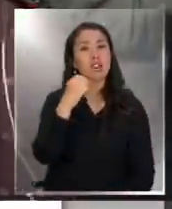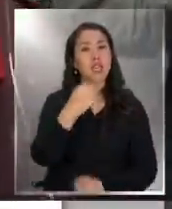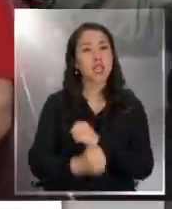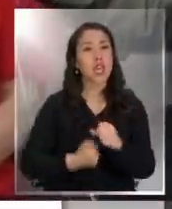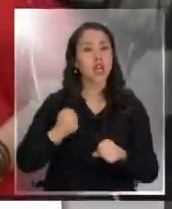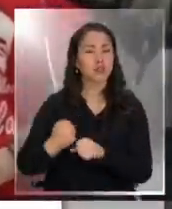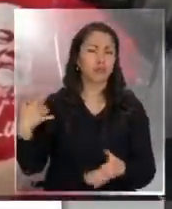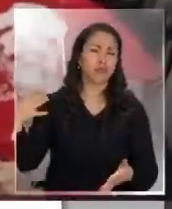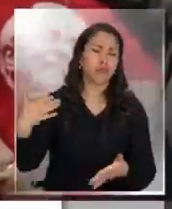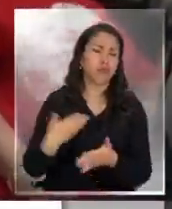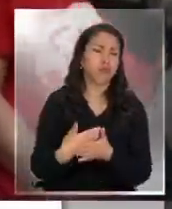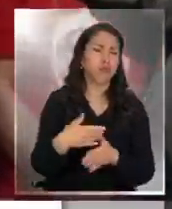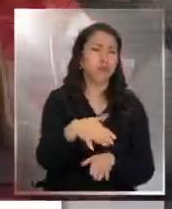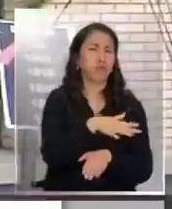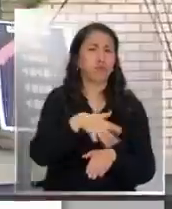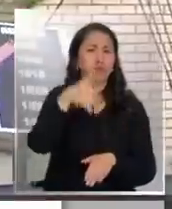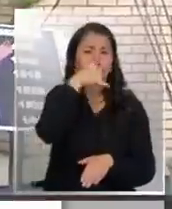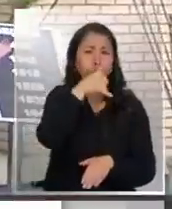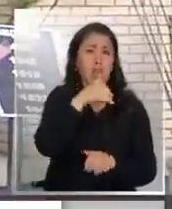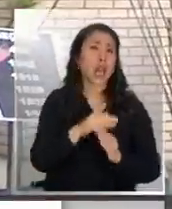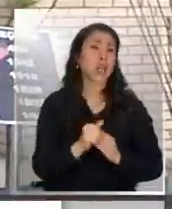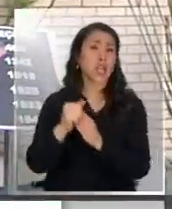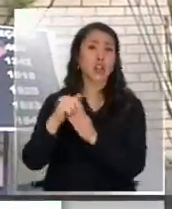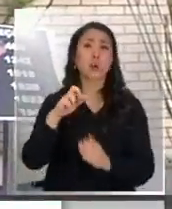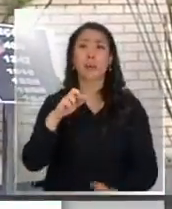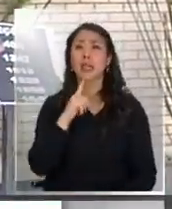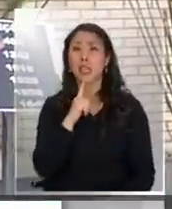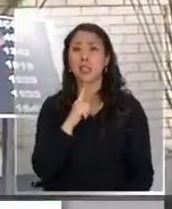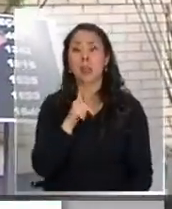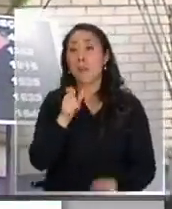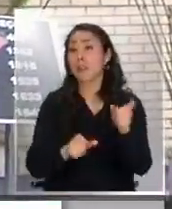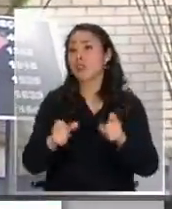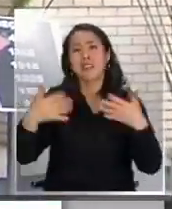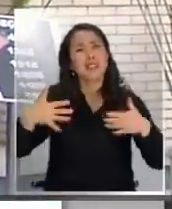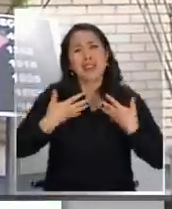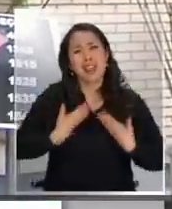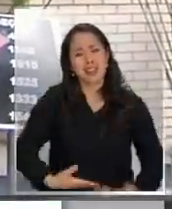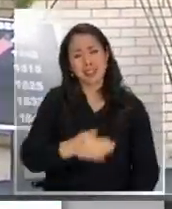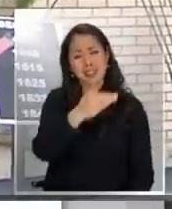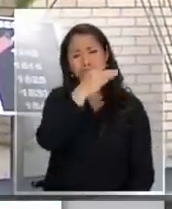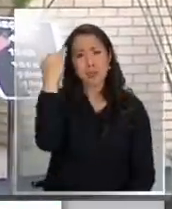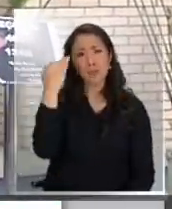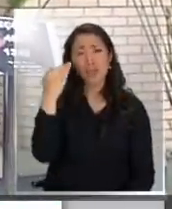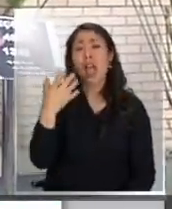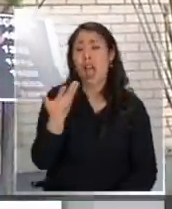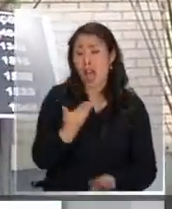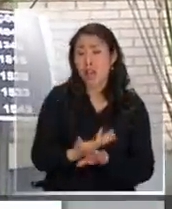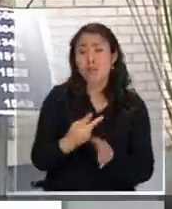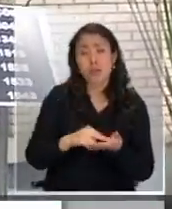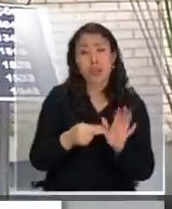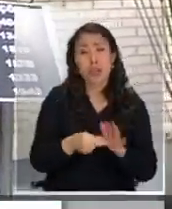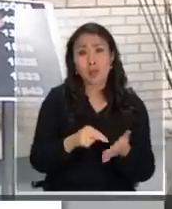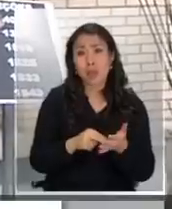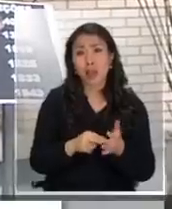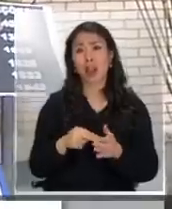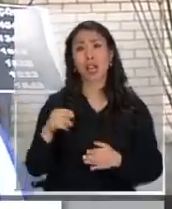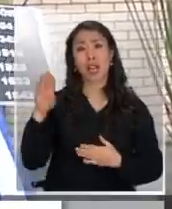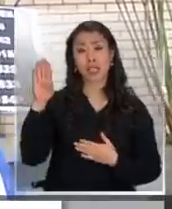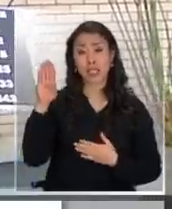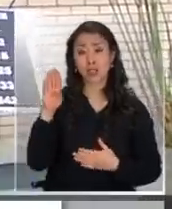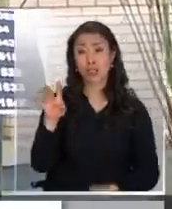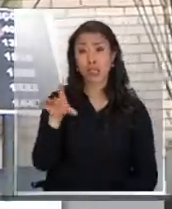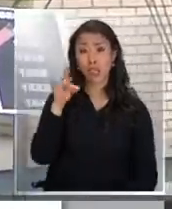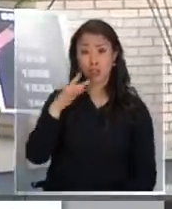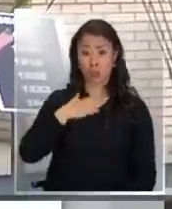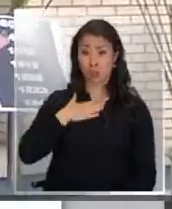de corrupción bajo el liderazgo del PT. La gente se cansó, más Hay problemas, el candidato elegido